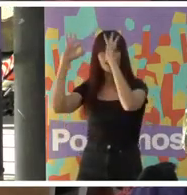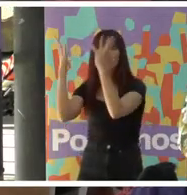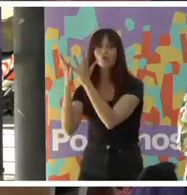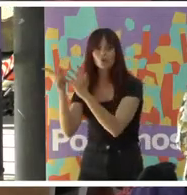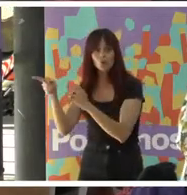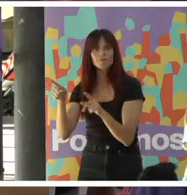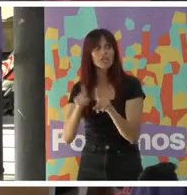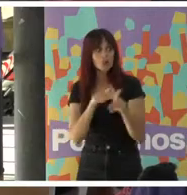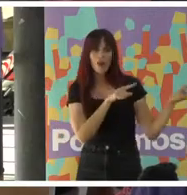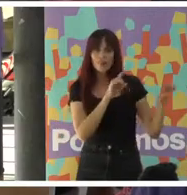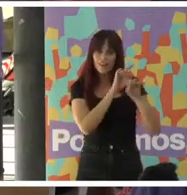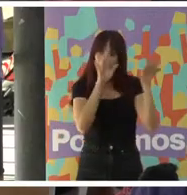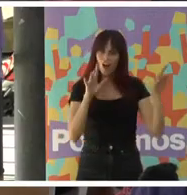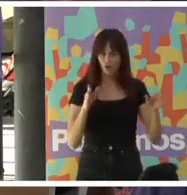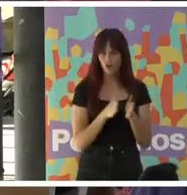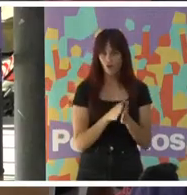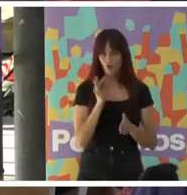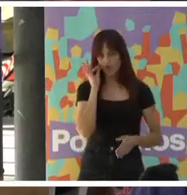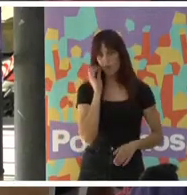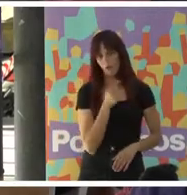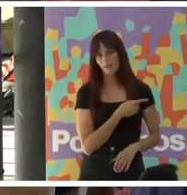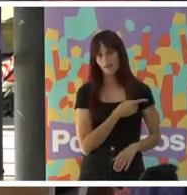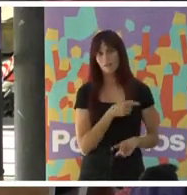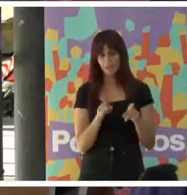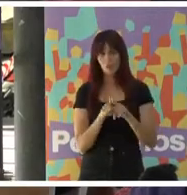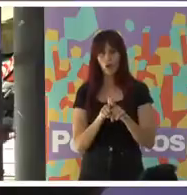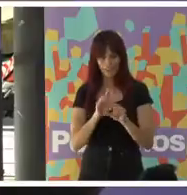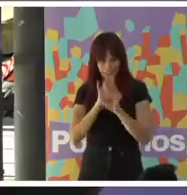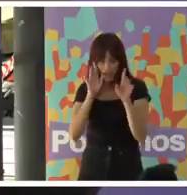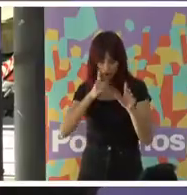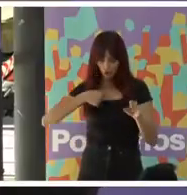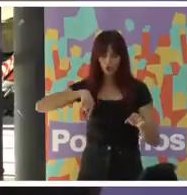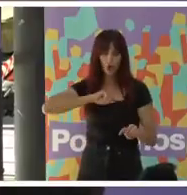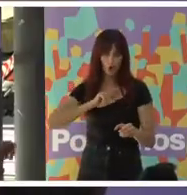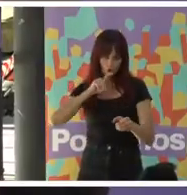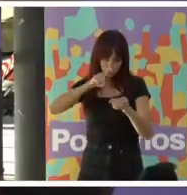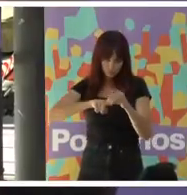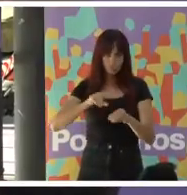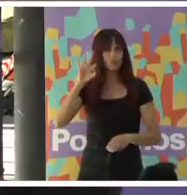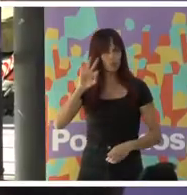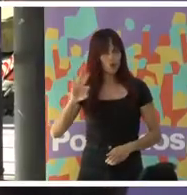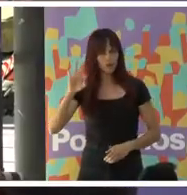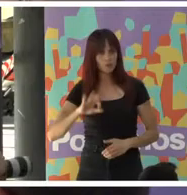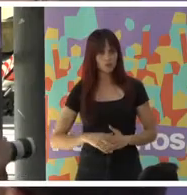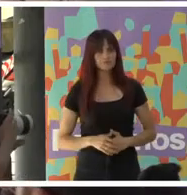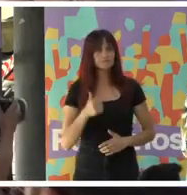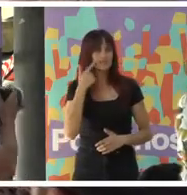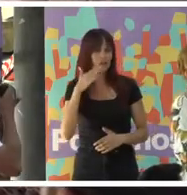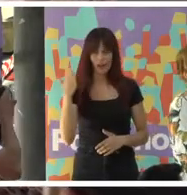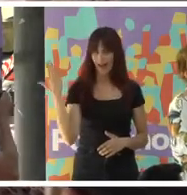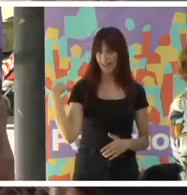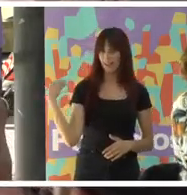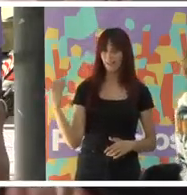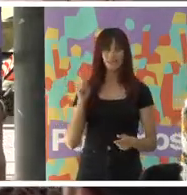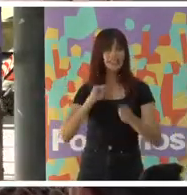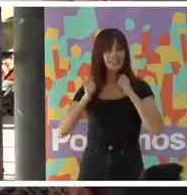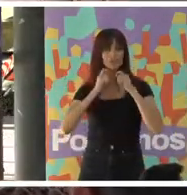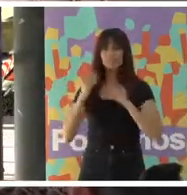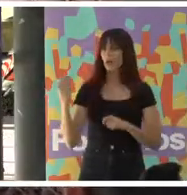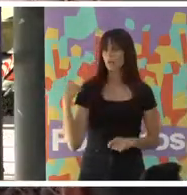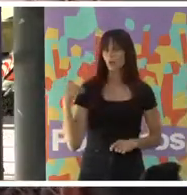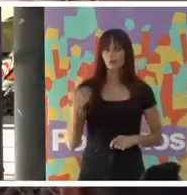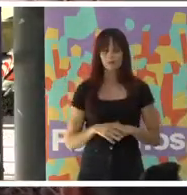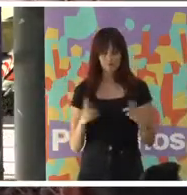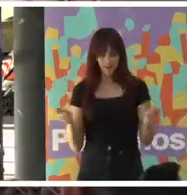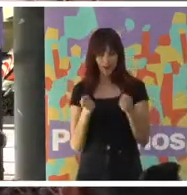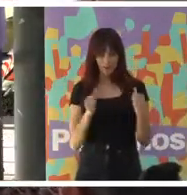tenido igual de claro que lo tuviste tú, igual que lo tuvimos claro todos los militantes de Podemos. Fijaros, ayer me preguntaban en una entrevista que por qué durante